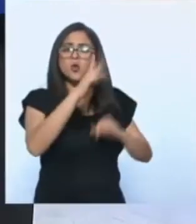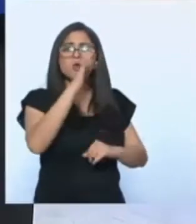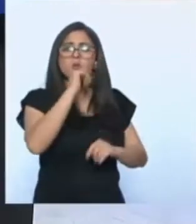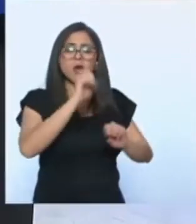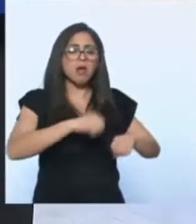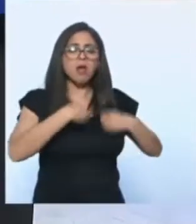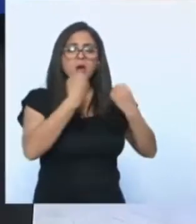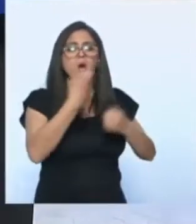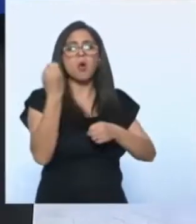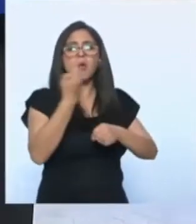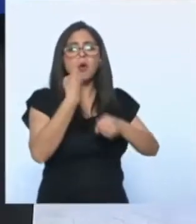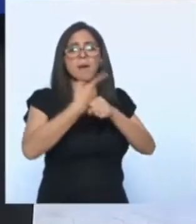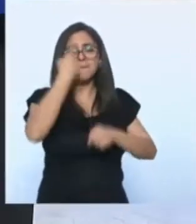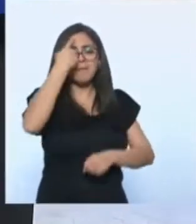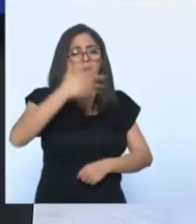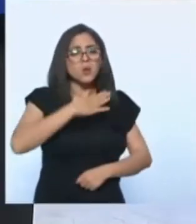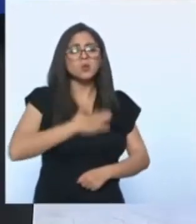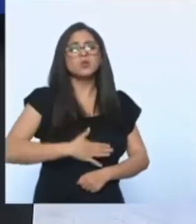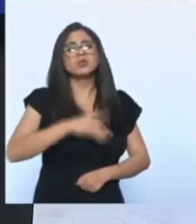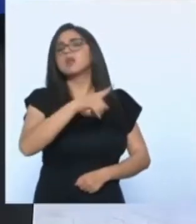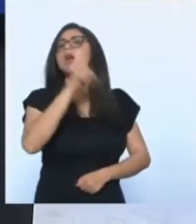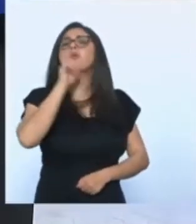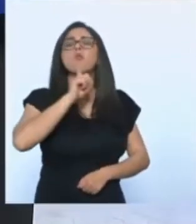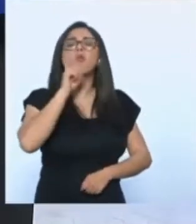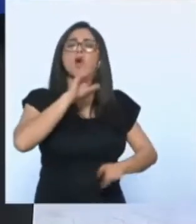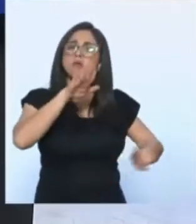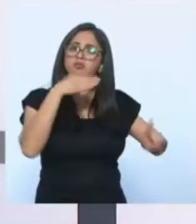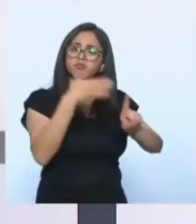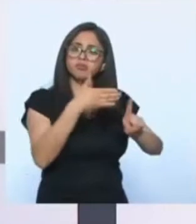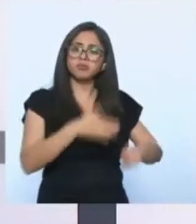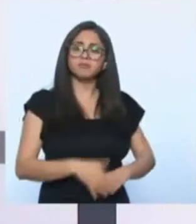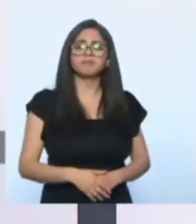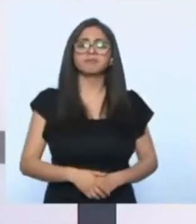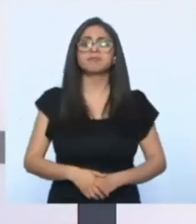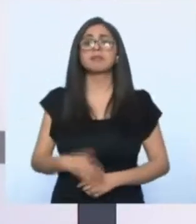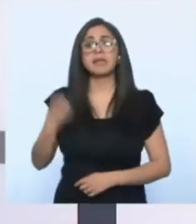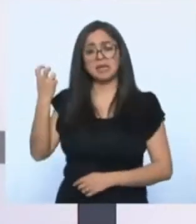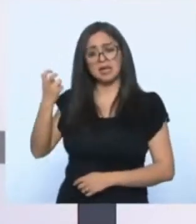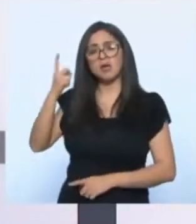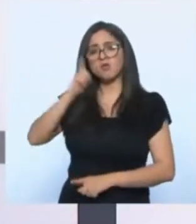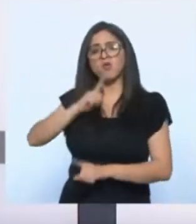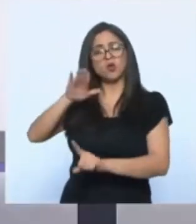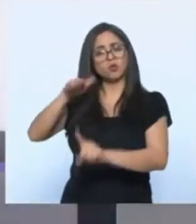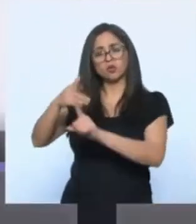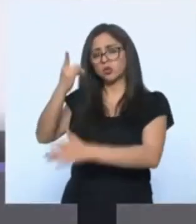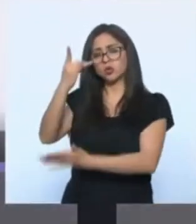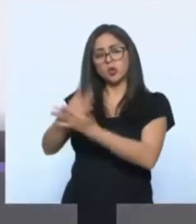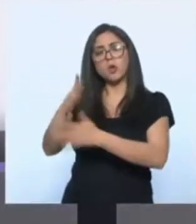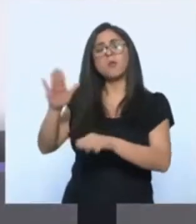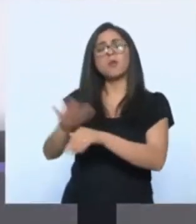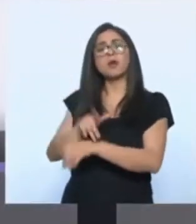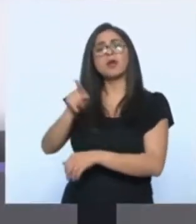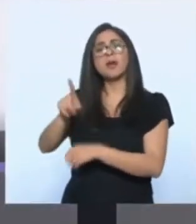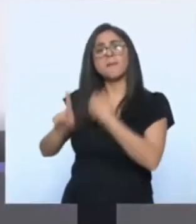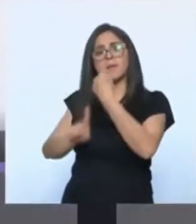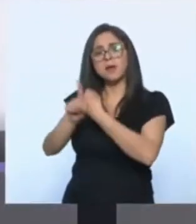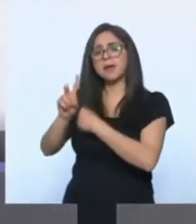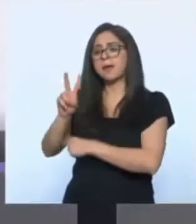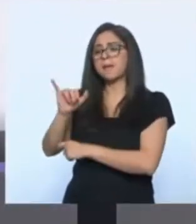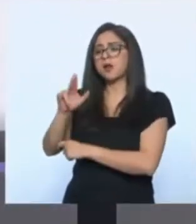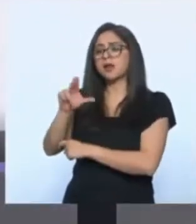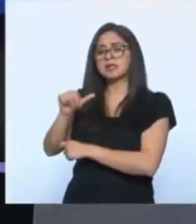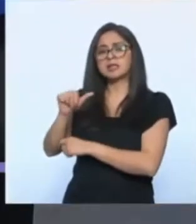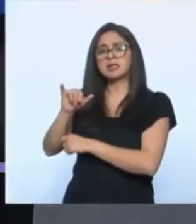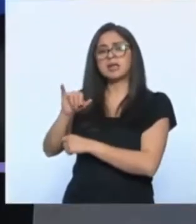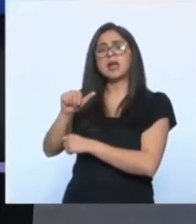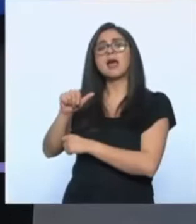una persona. Sí, a una mujer. Porque mujer. Sobre todo las que padecemos la violencia institucional somos las mujeres. Sí, claro,